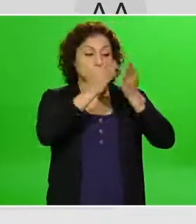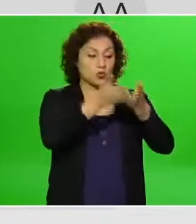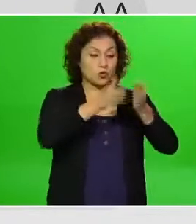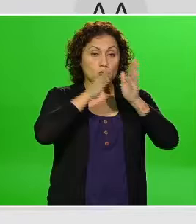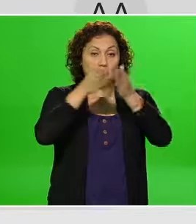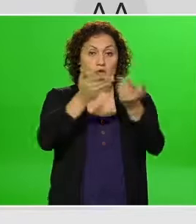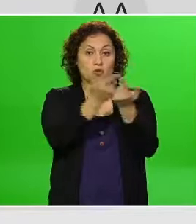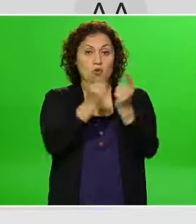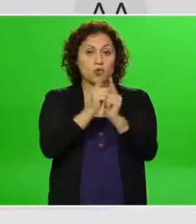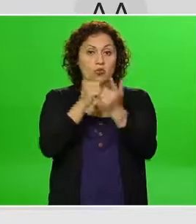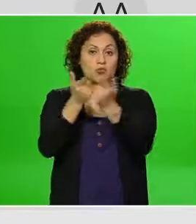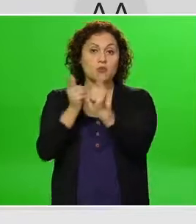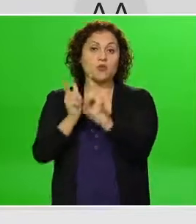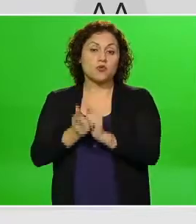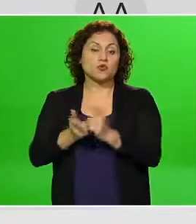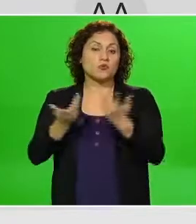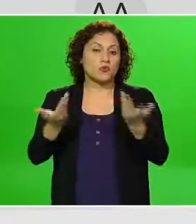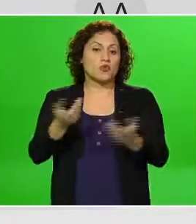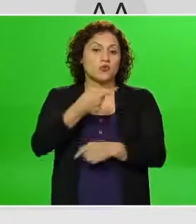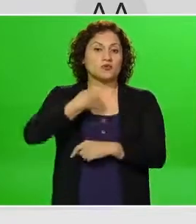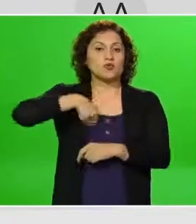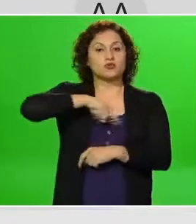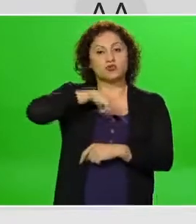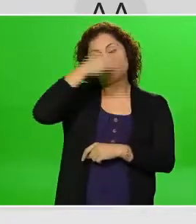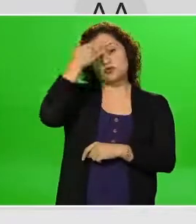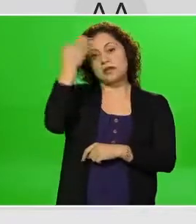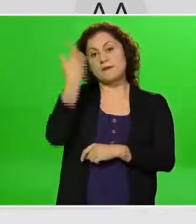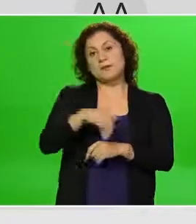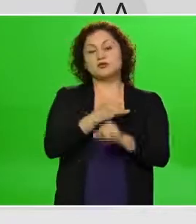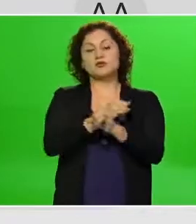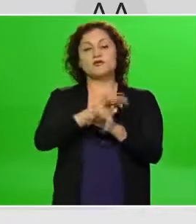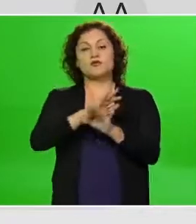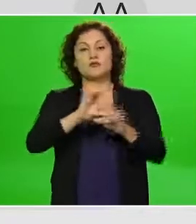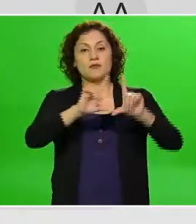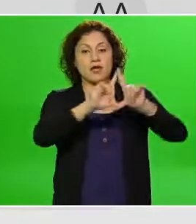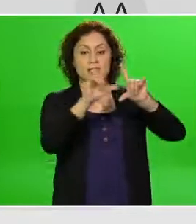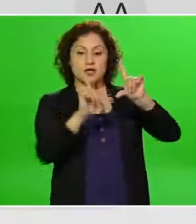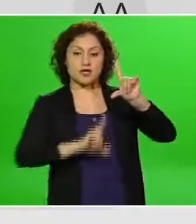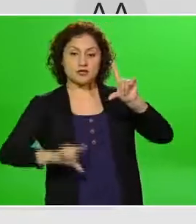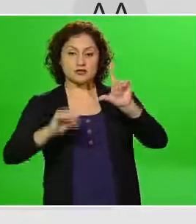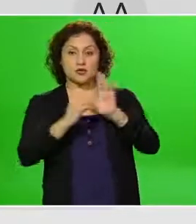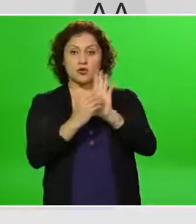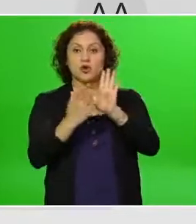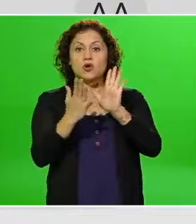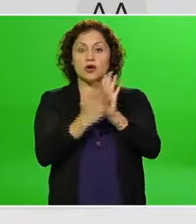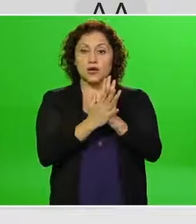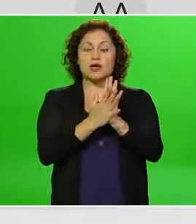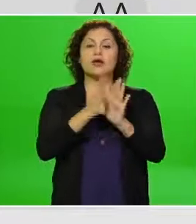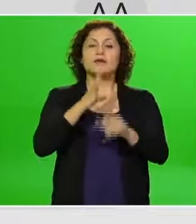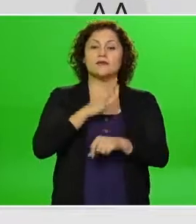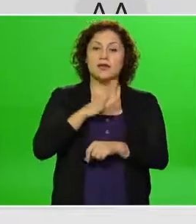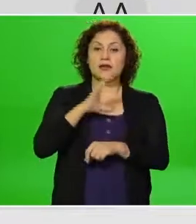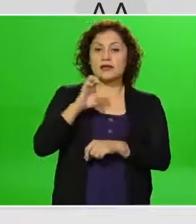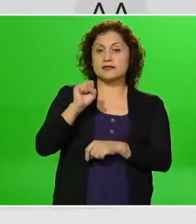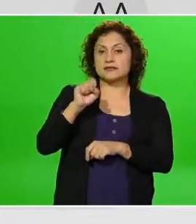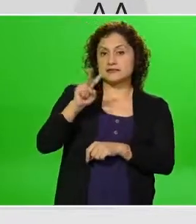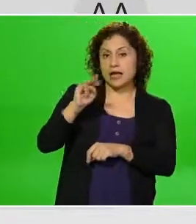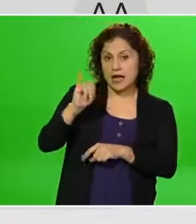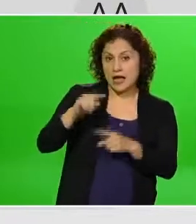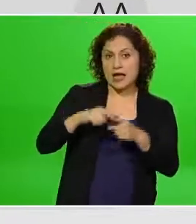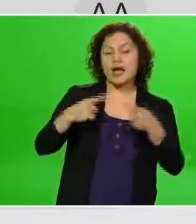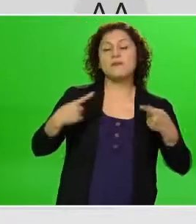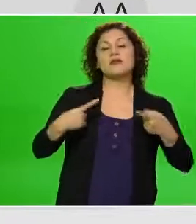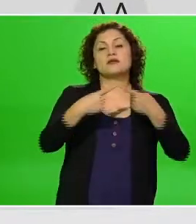Obviamente tenemos la información que a nivel nacional se genera y a través de la cual tenemos ESAVIS y características específicas de